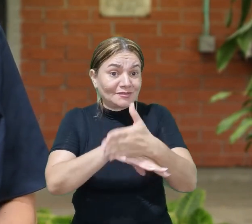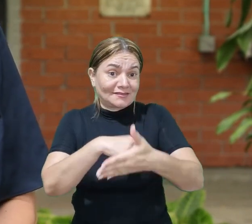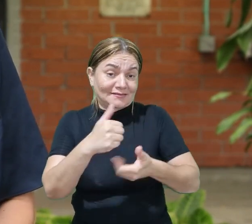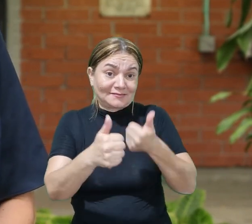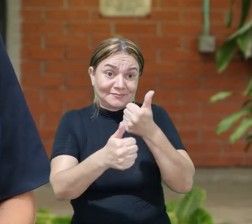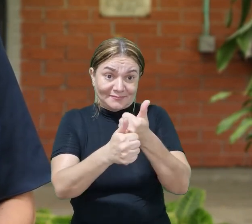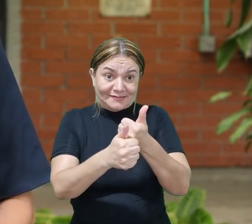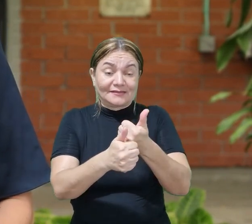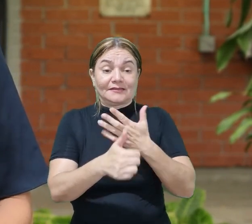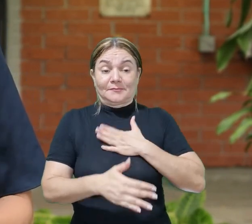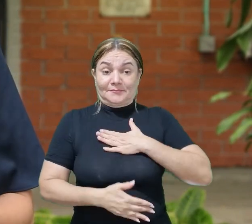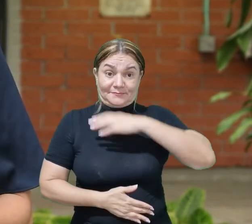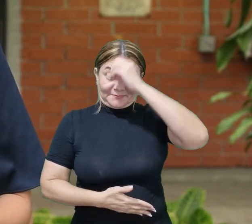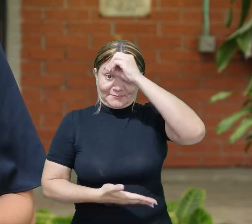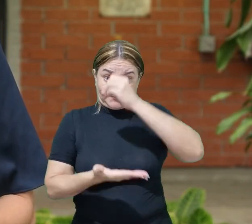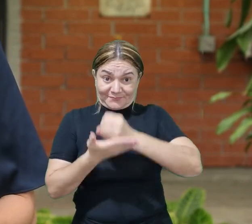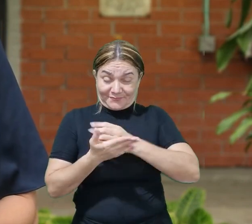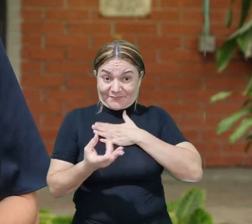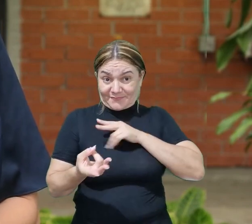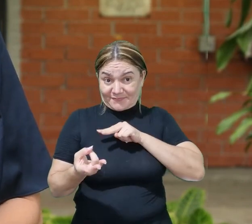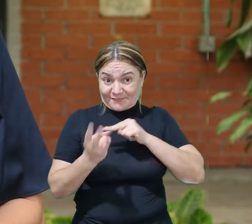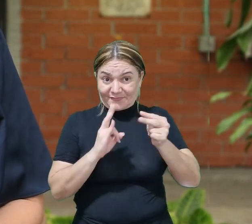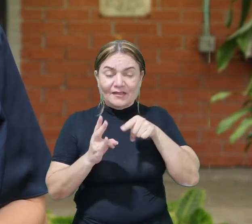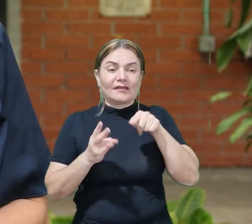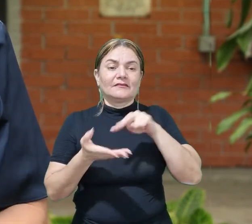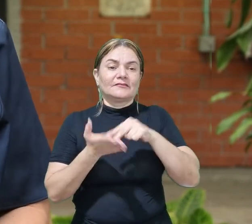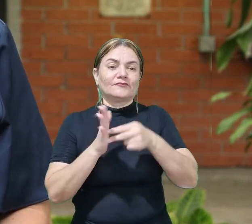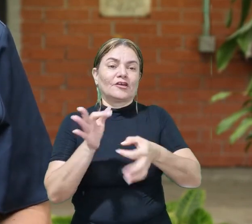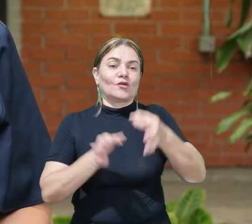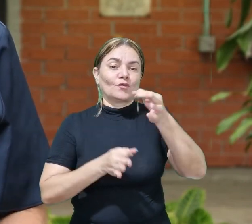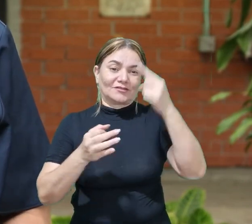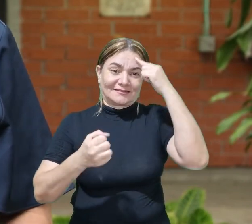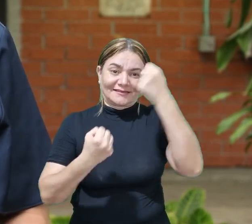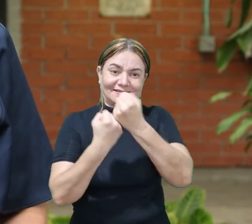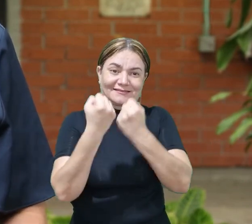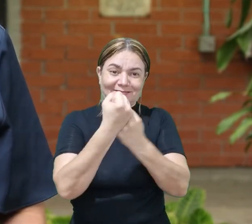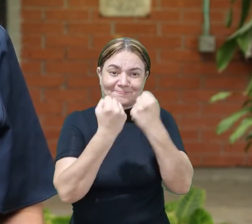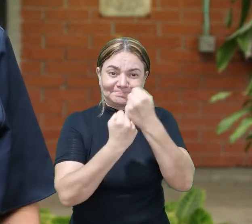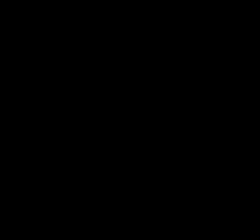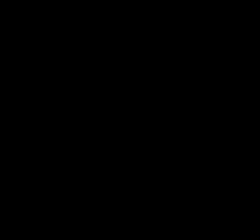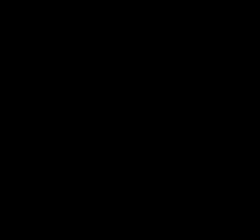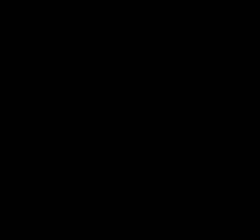mediación desde mi punto de vista como una forma de justicia colaborativa.